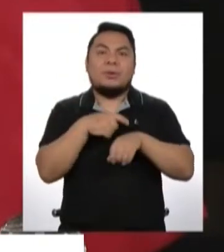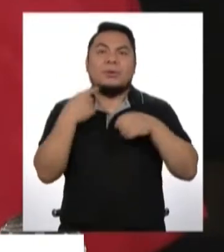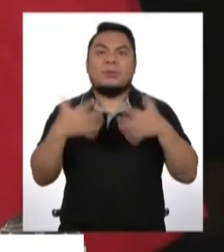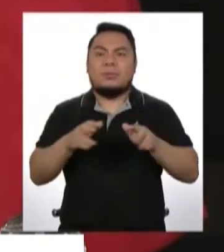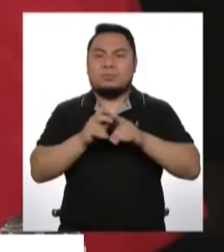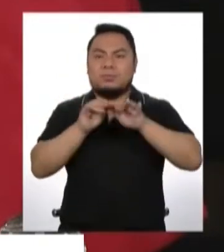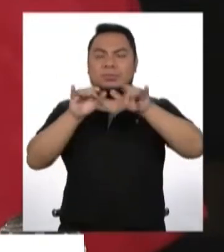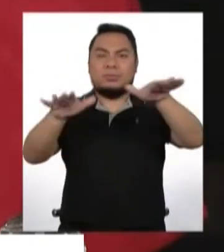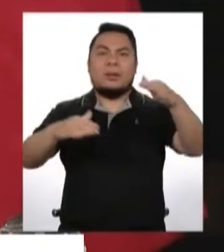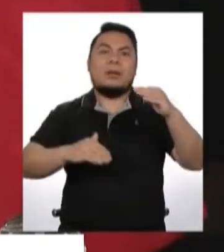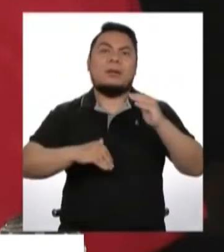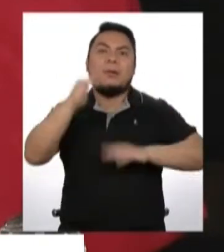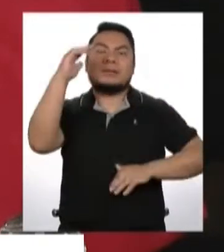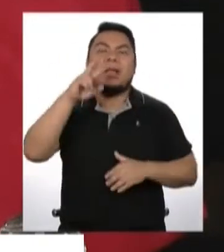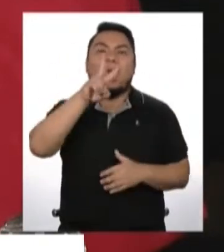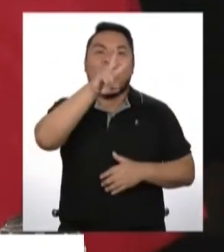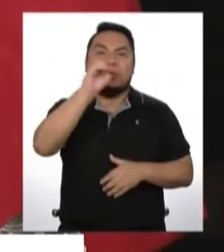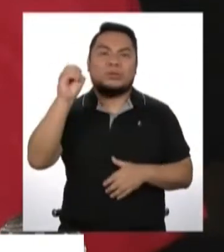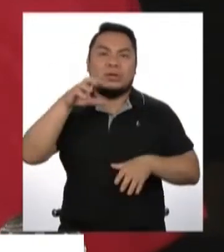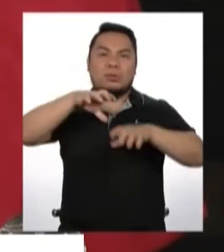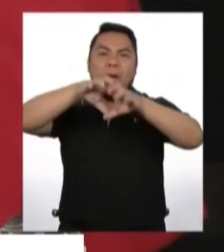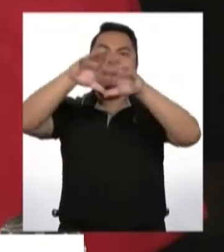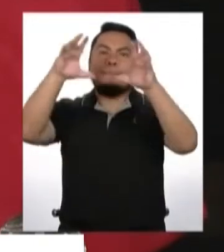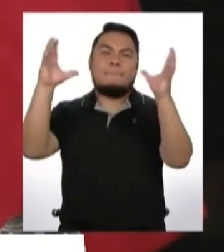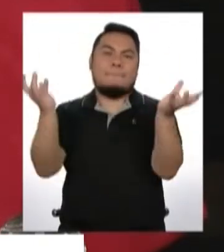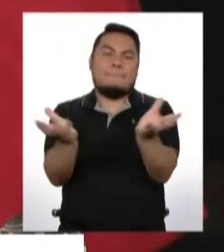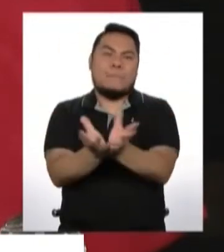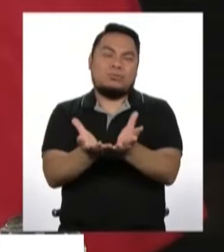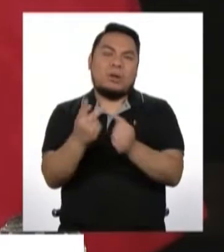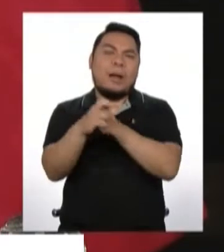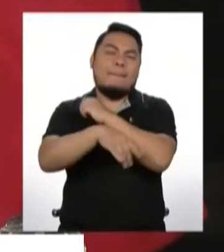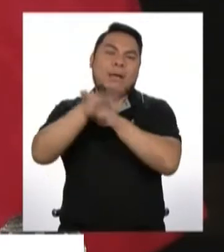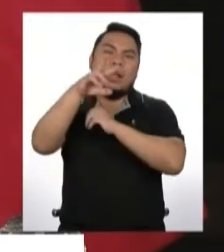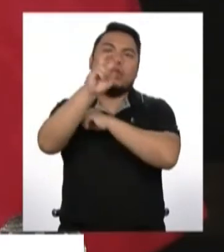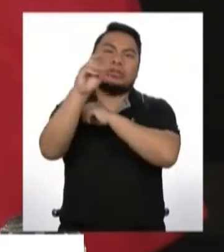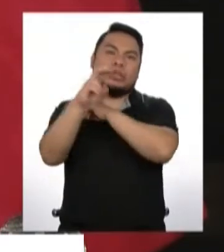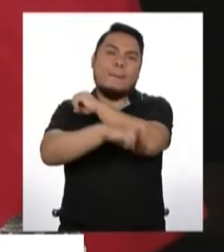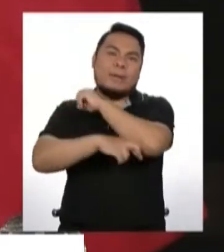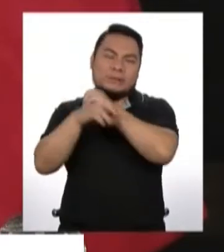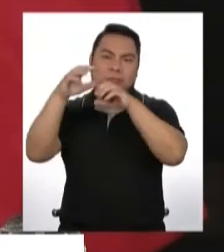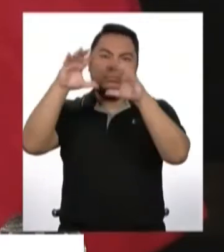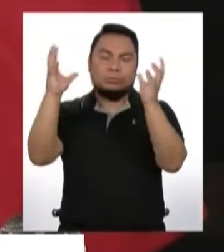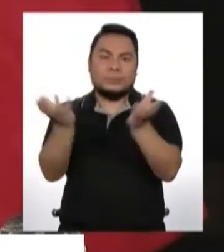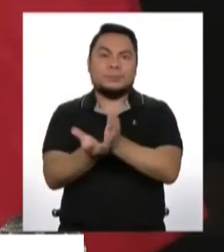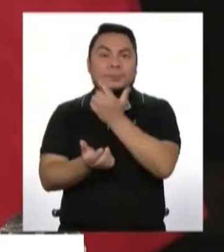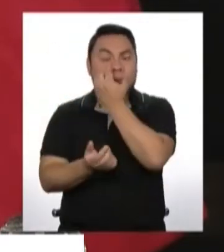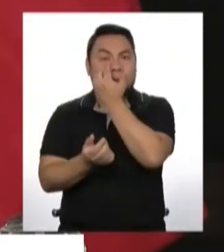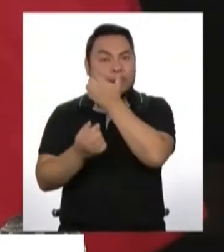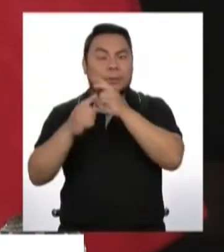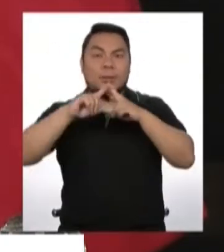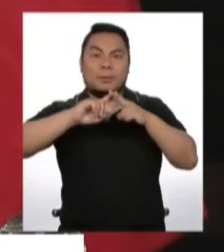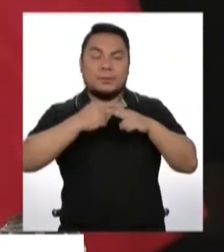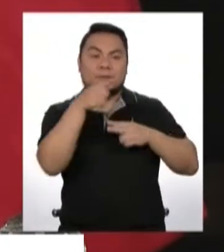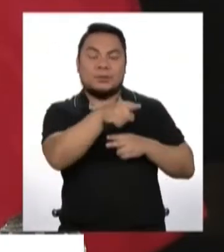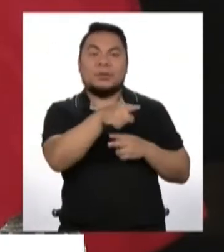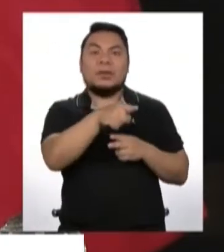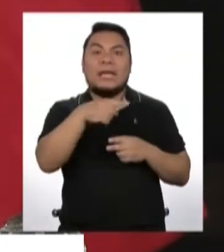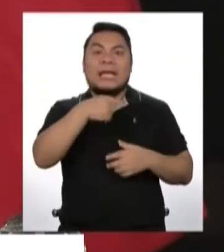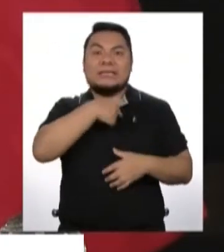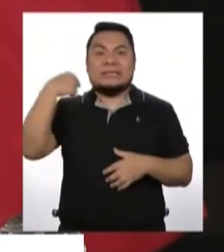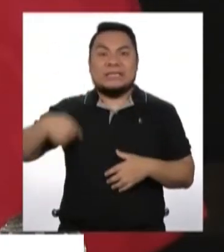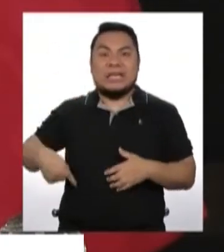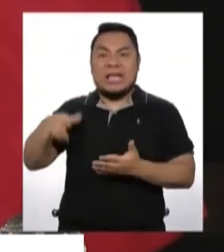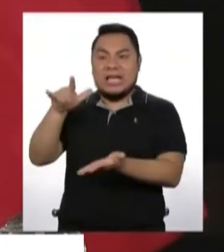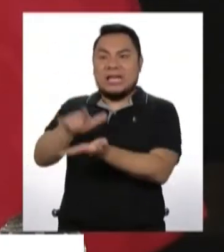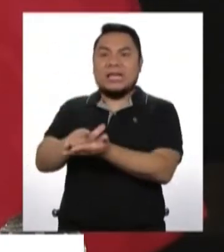más de 200 países en todo el mundo. Empezó hace algunos meses en China, parecía tan lejano